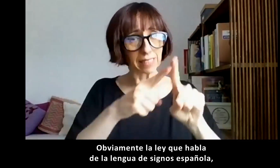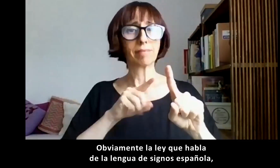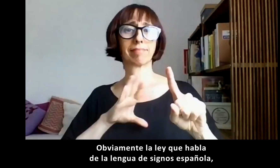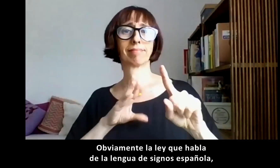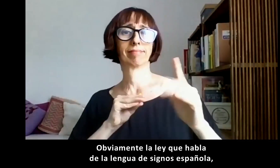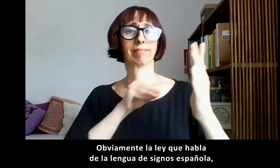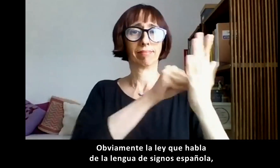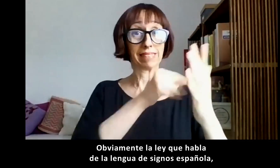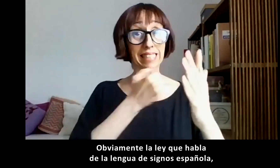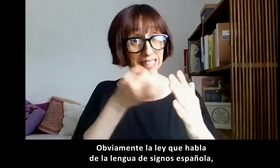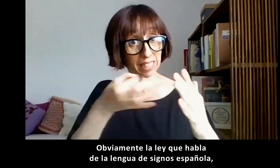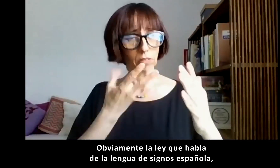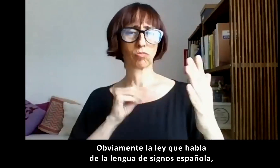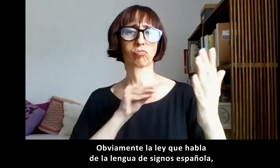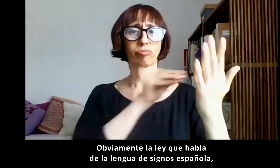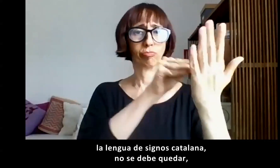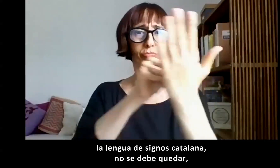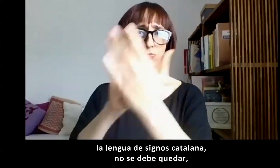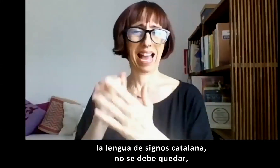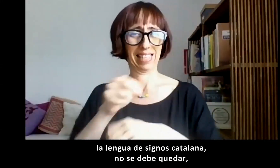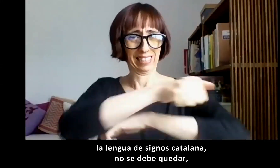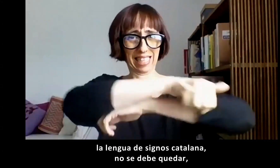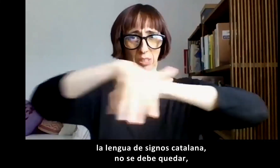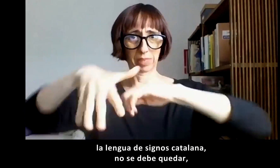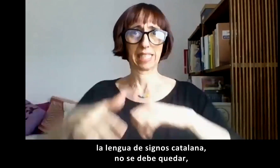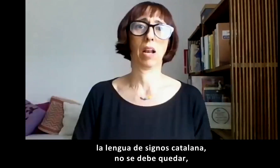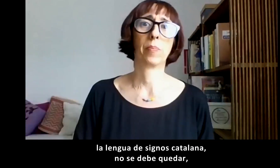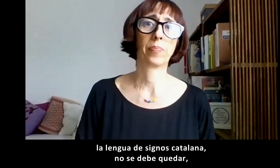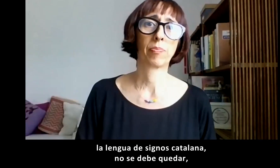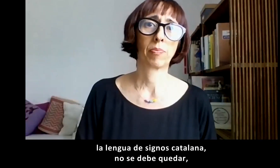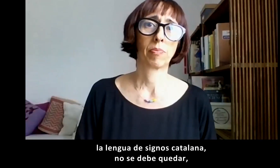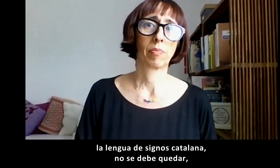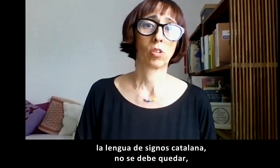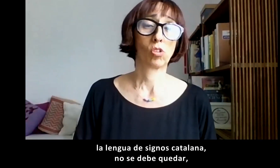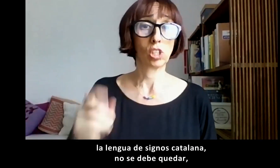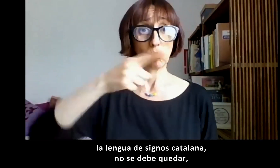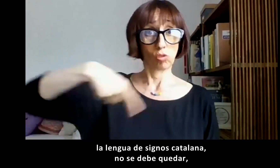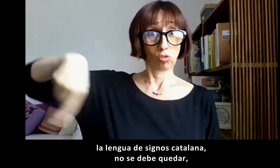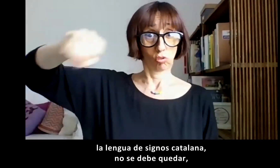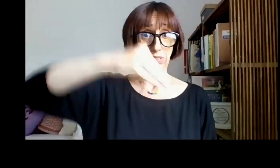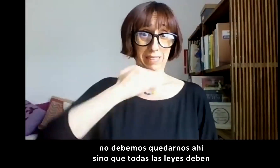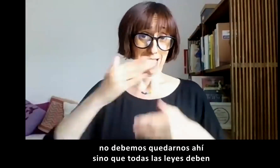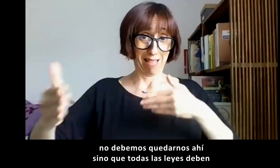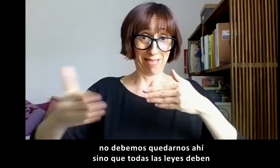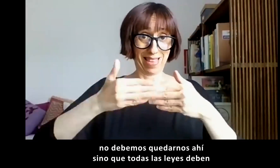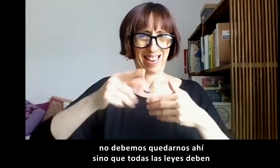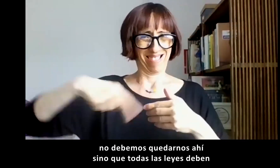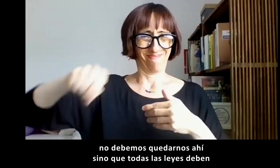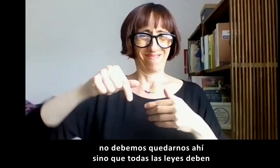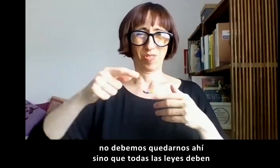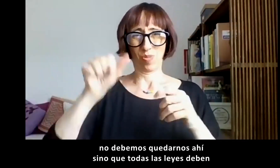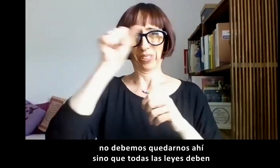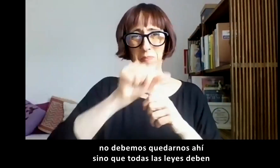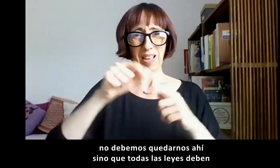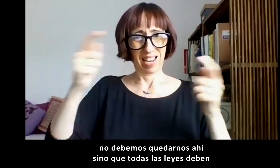que habla de la lengua de signos española, la lengua de signos catalana, no se debe quedar, no nos debemos quedar solamente ahí,